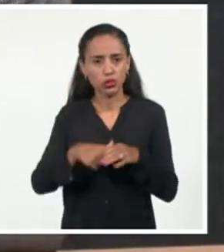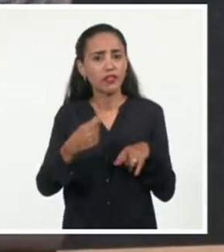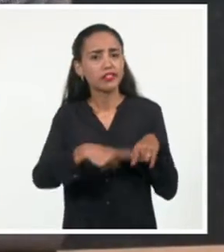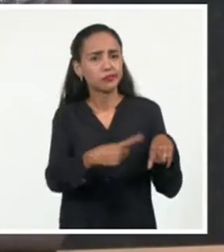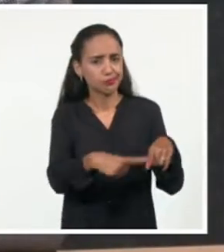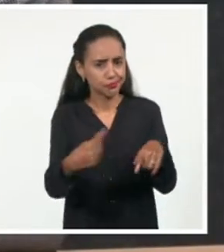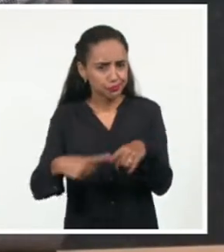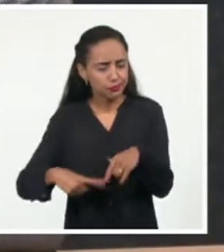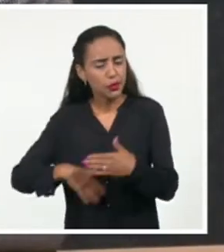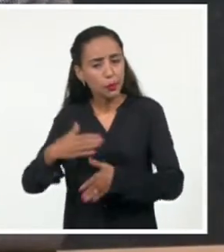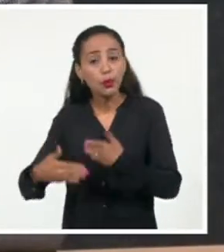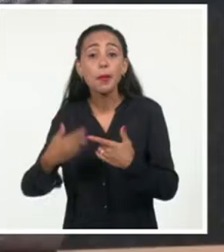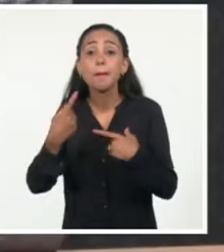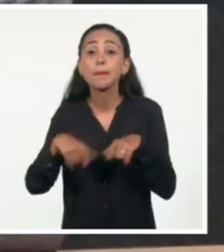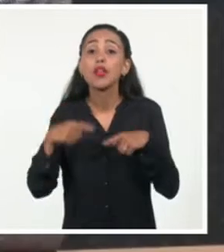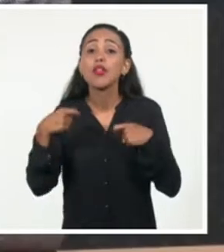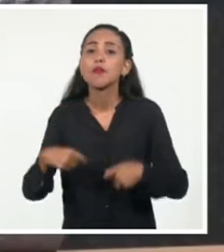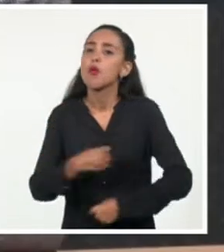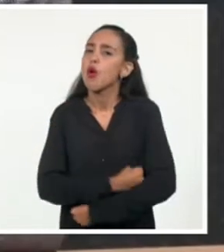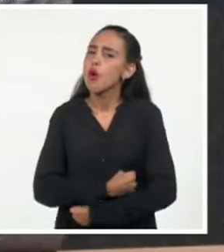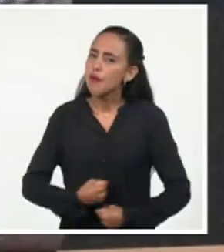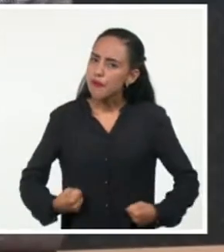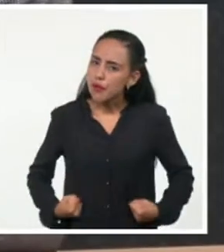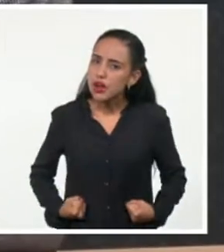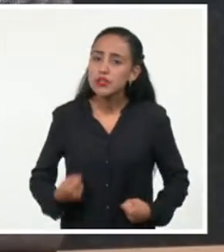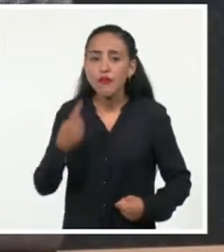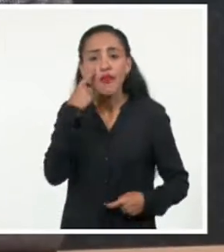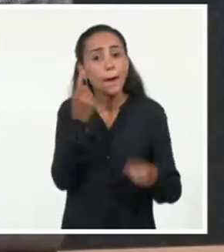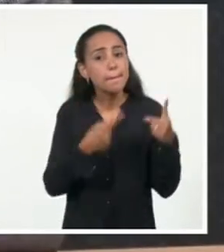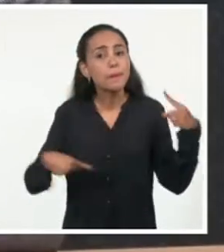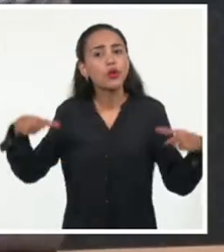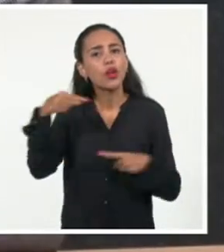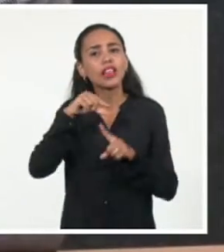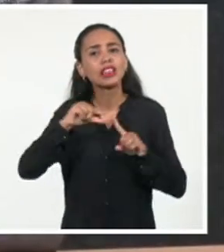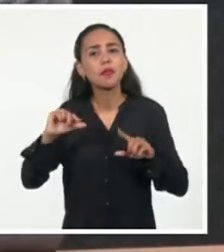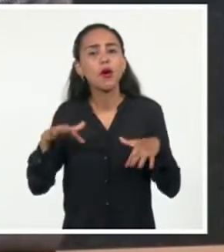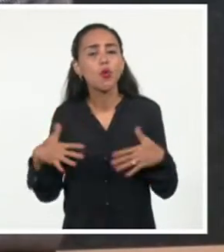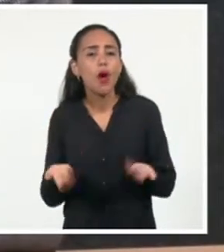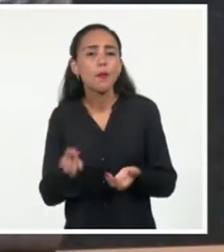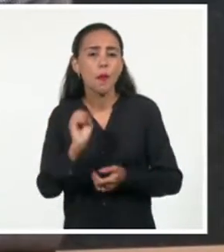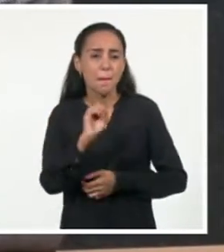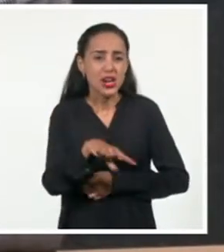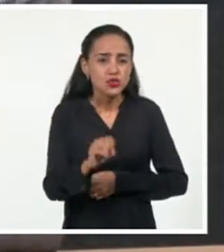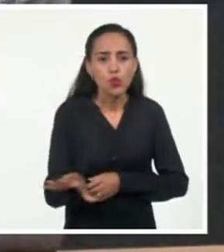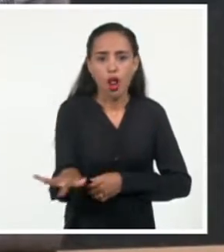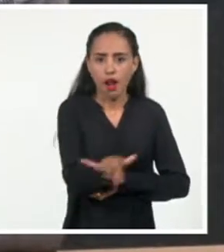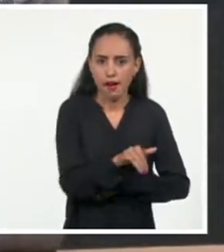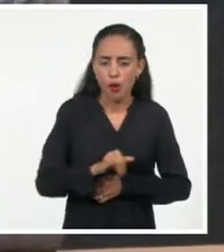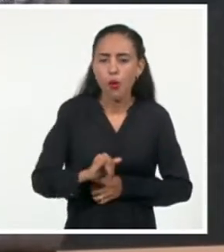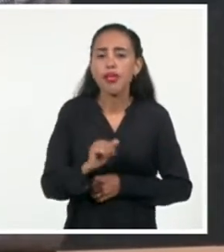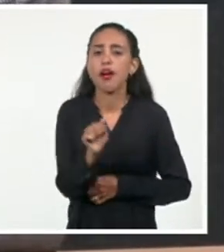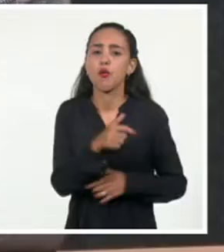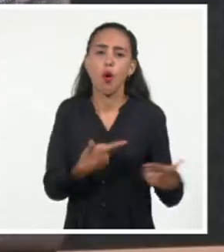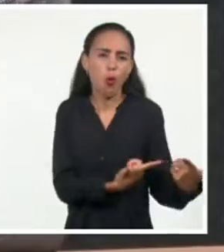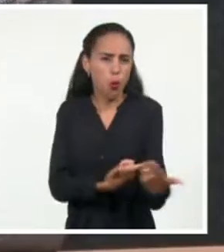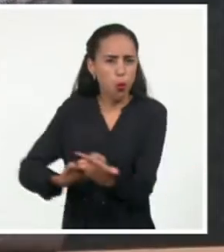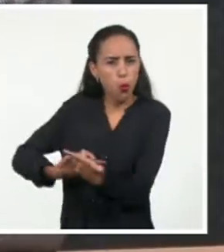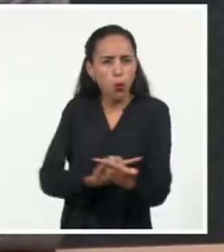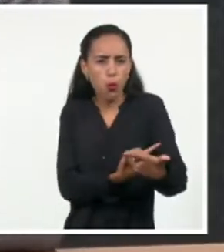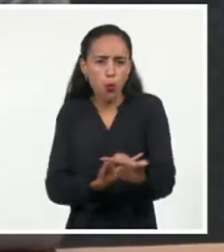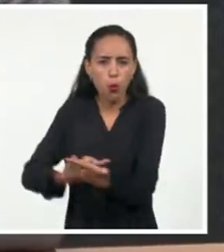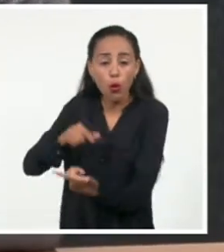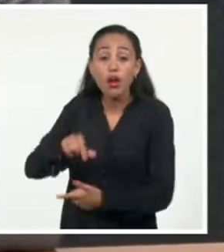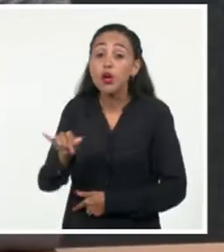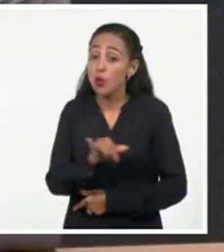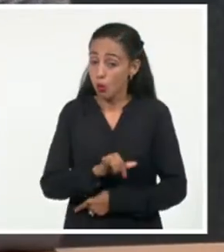pero tenemos que hacer un esfuerzo, ver las prioridades con el tema recogida de basura, con el tema fumigación, con el resto de las